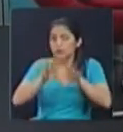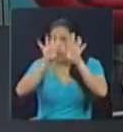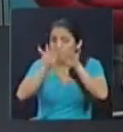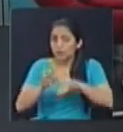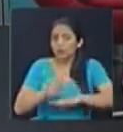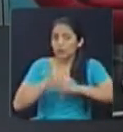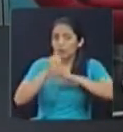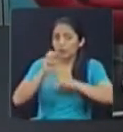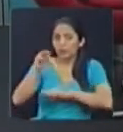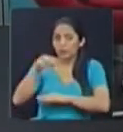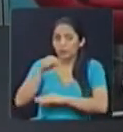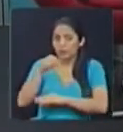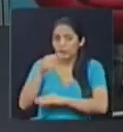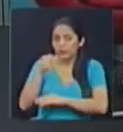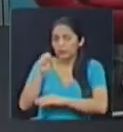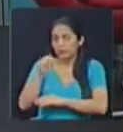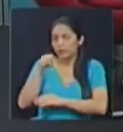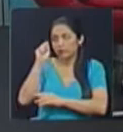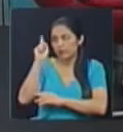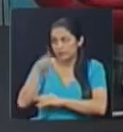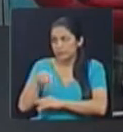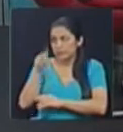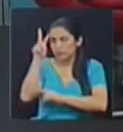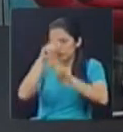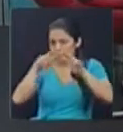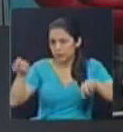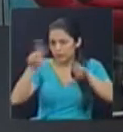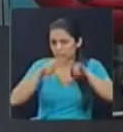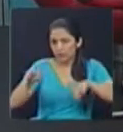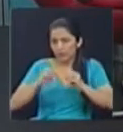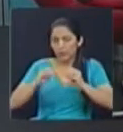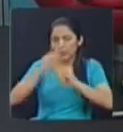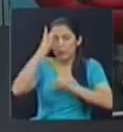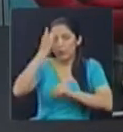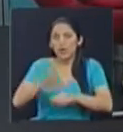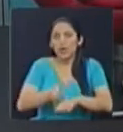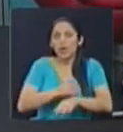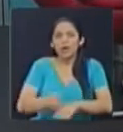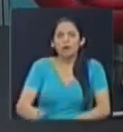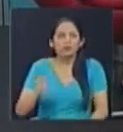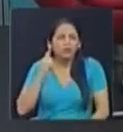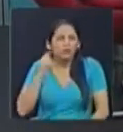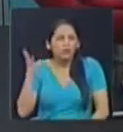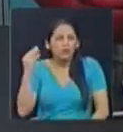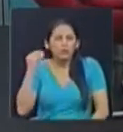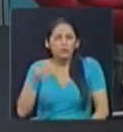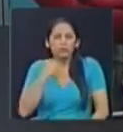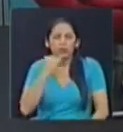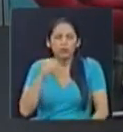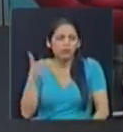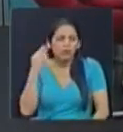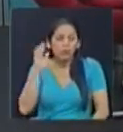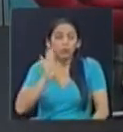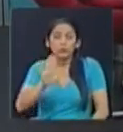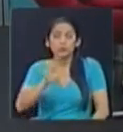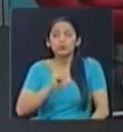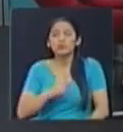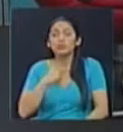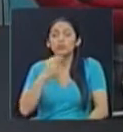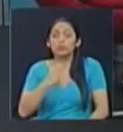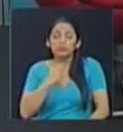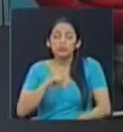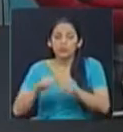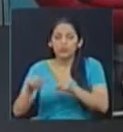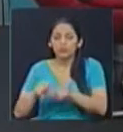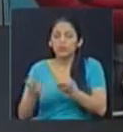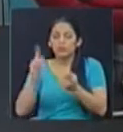Mangas, y el contenido de un audio filtrado donde se mencionan estrategias del gobierno. Mientras en la Asamblea Nacional hay